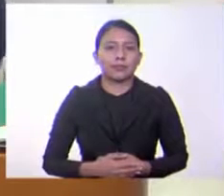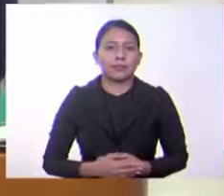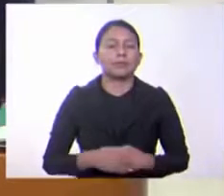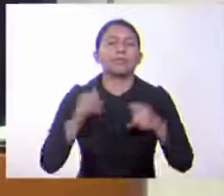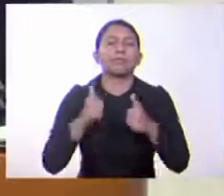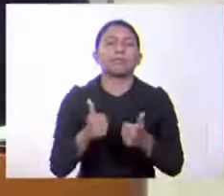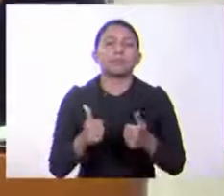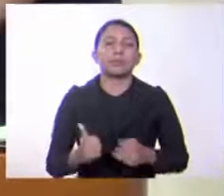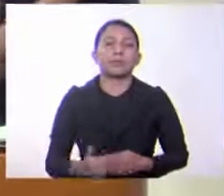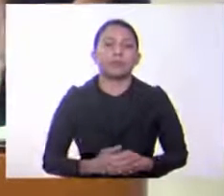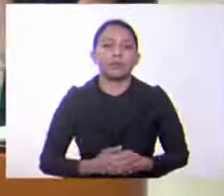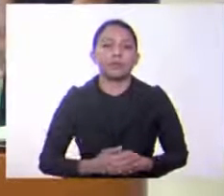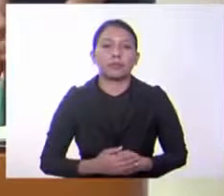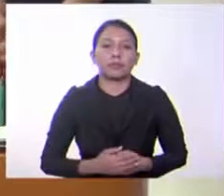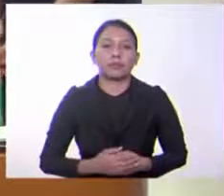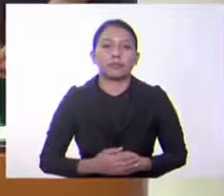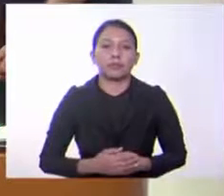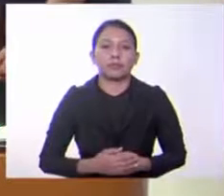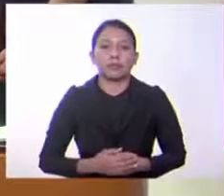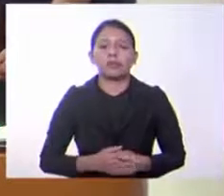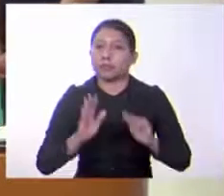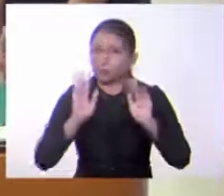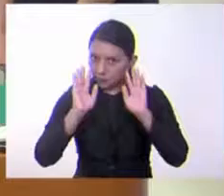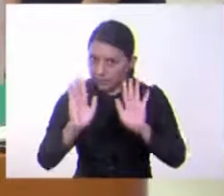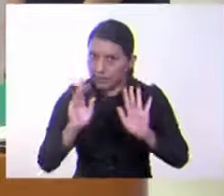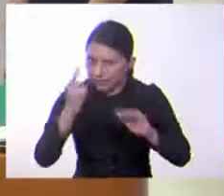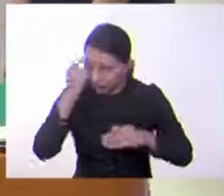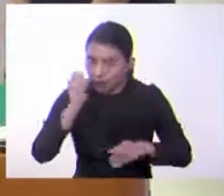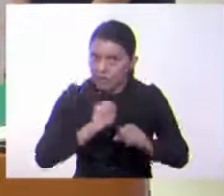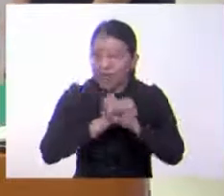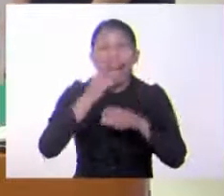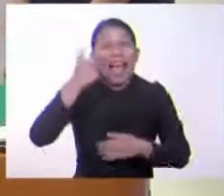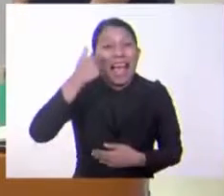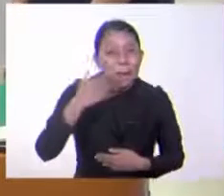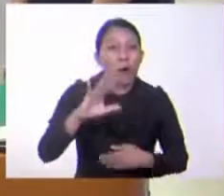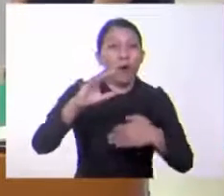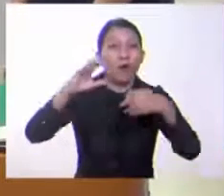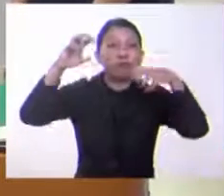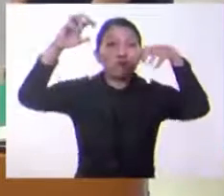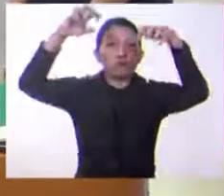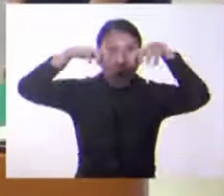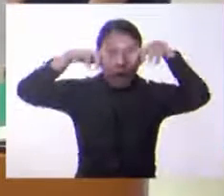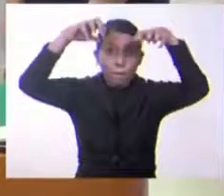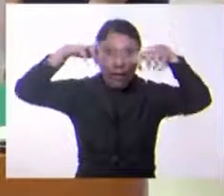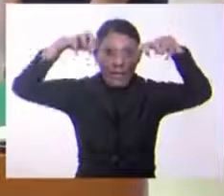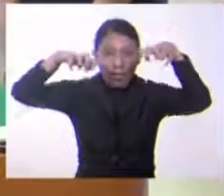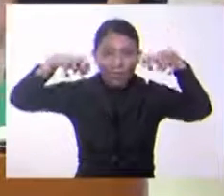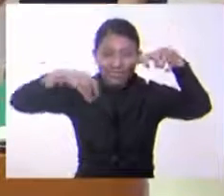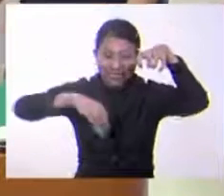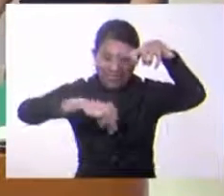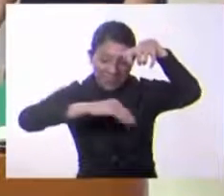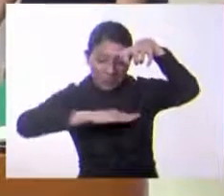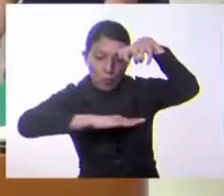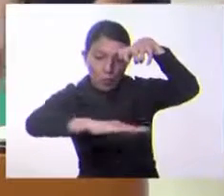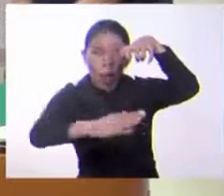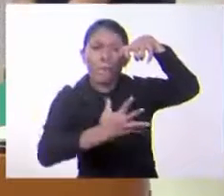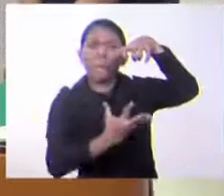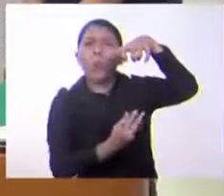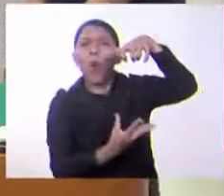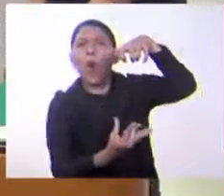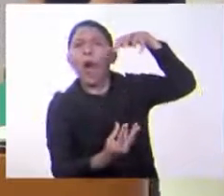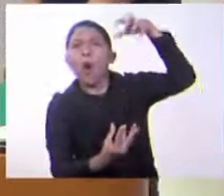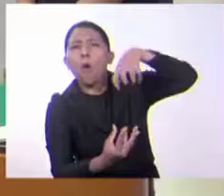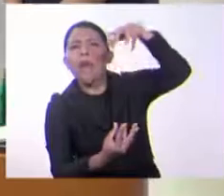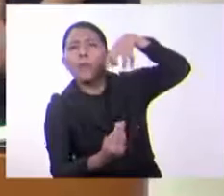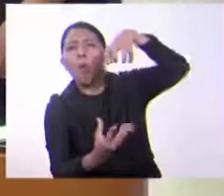Bien. Es evidente que si llueve, entonces el suelo se moja. ¿Será